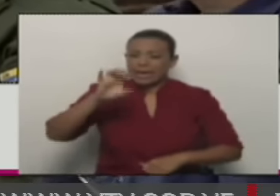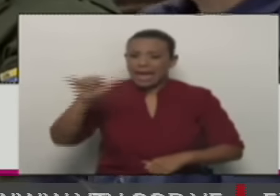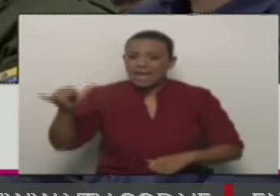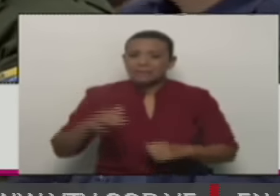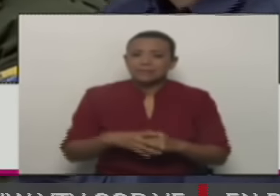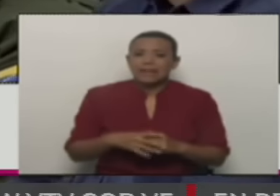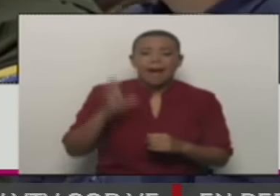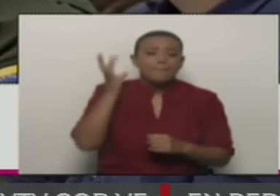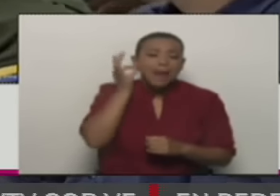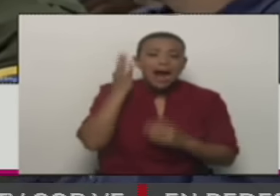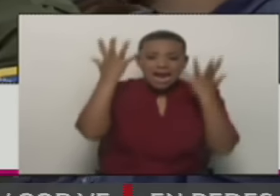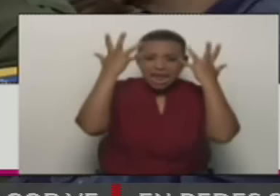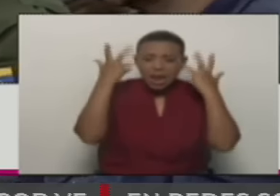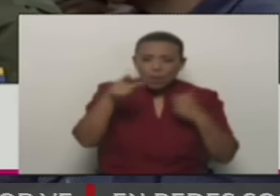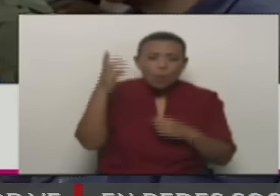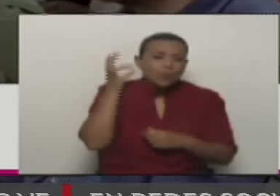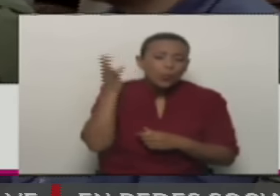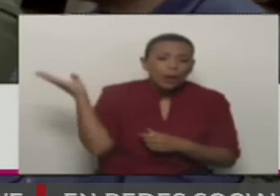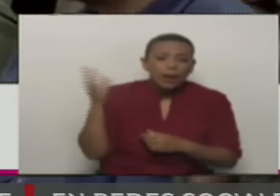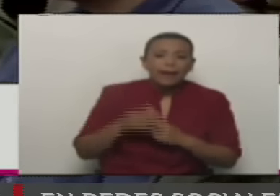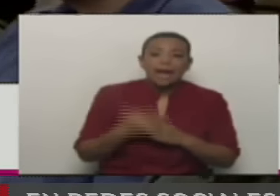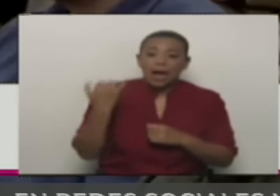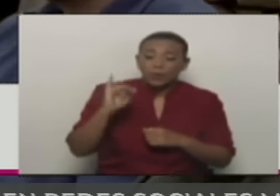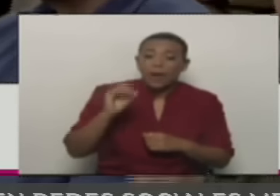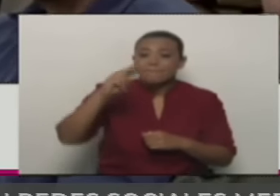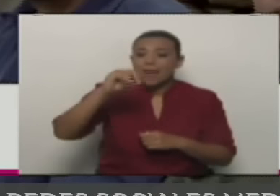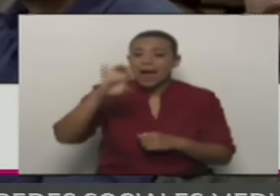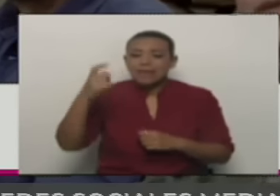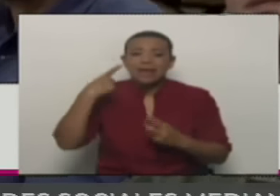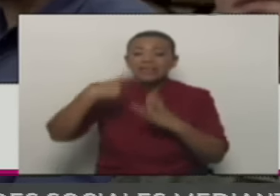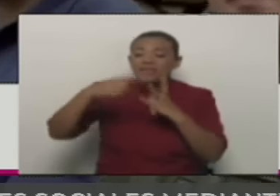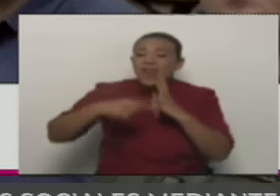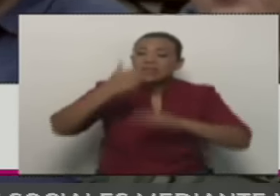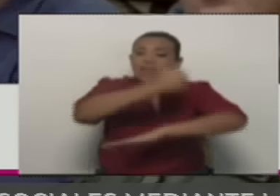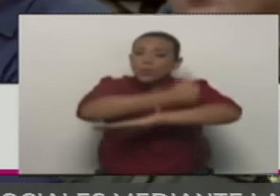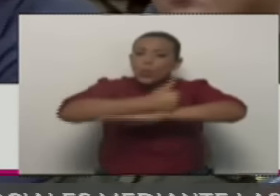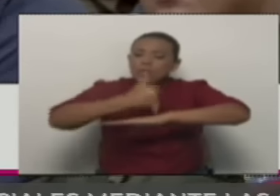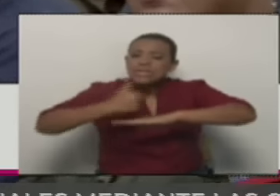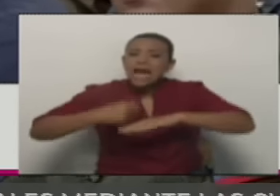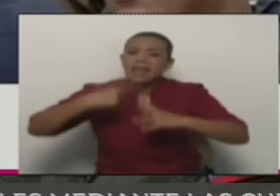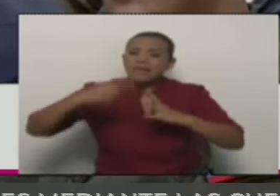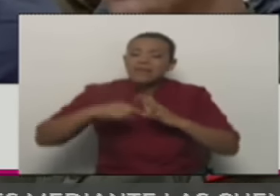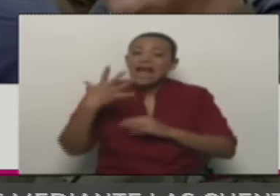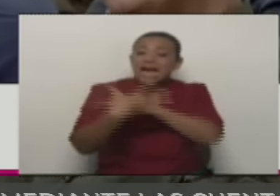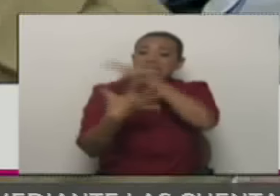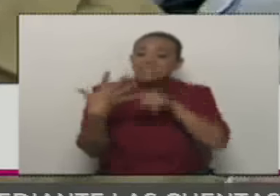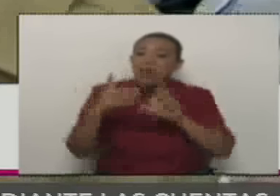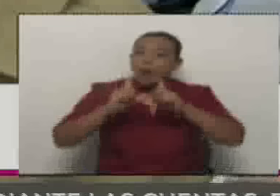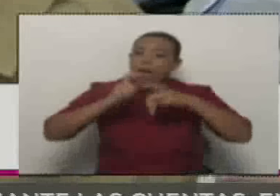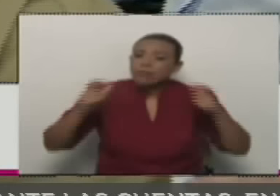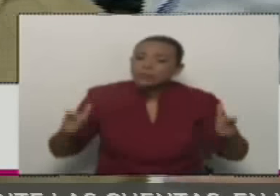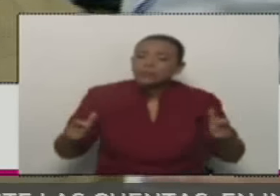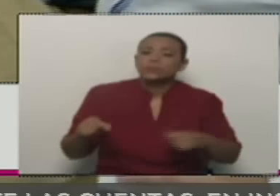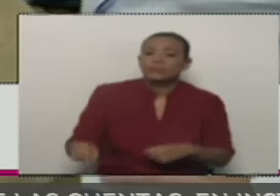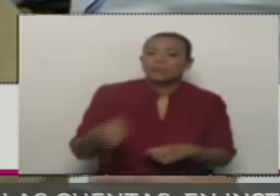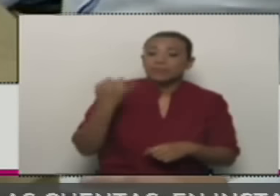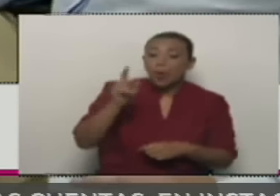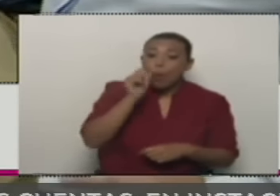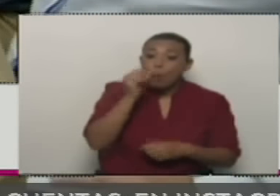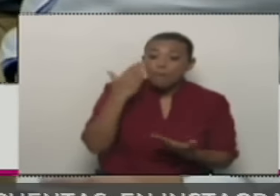María León, por aquí veo a Marelis Pérez, aquí está el equipo completo, veo a Fernando